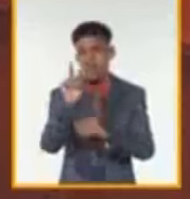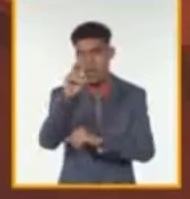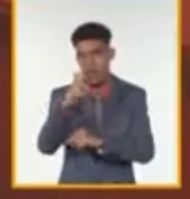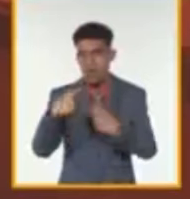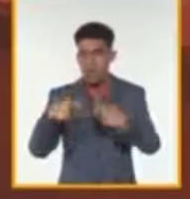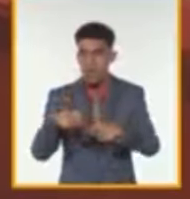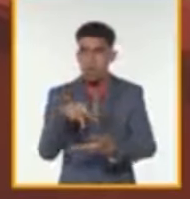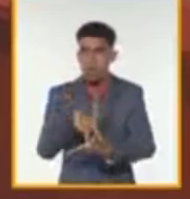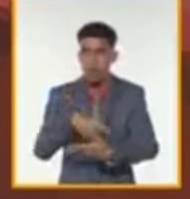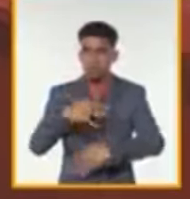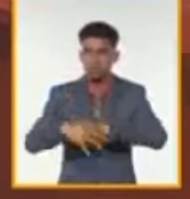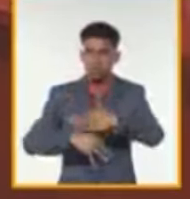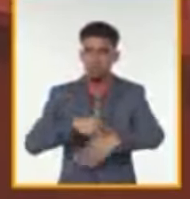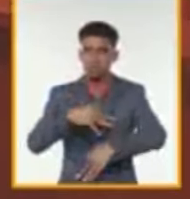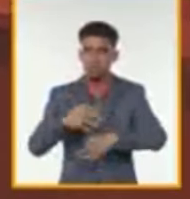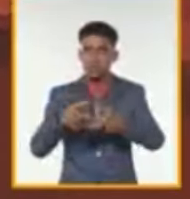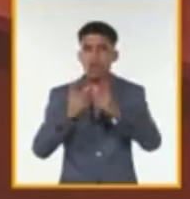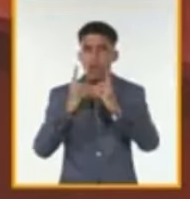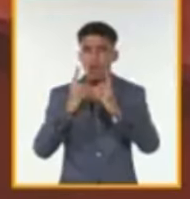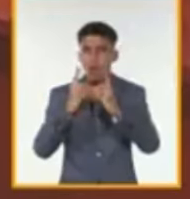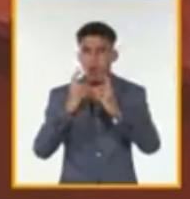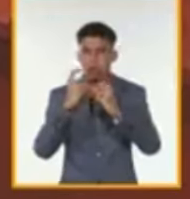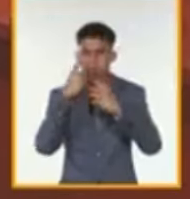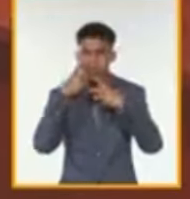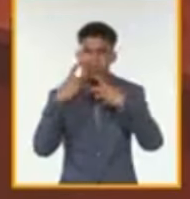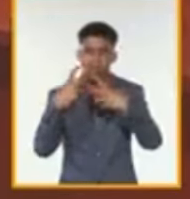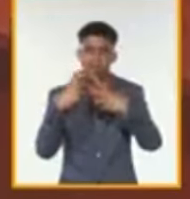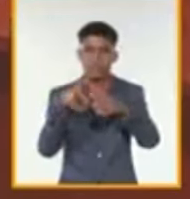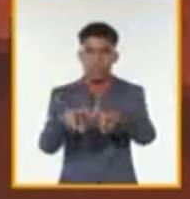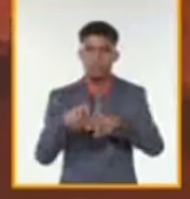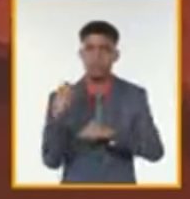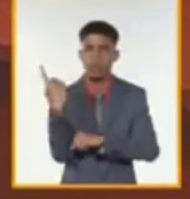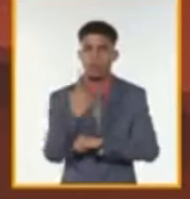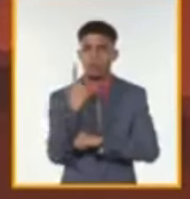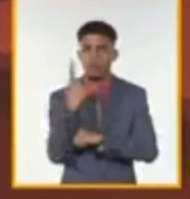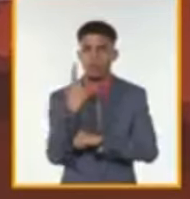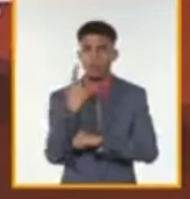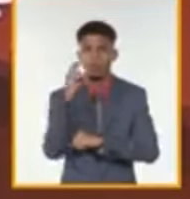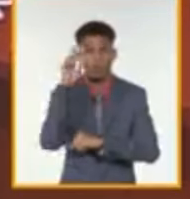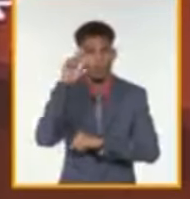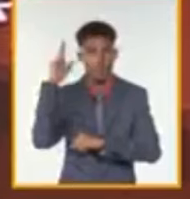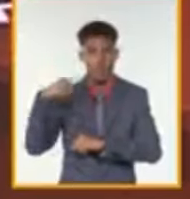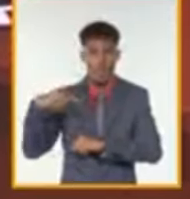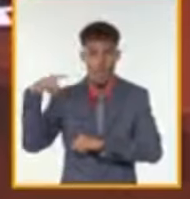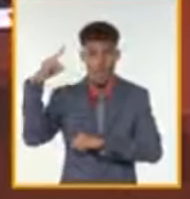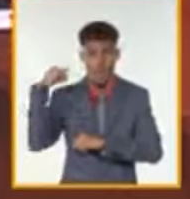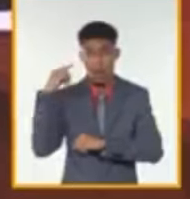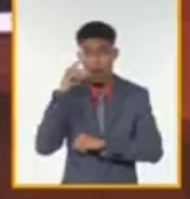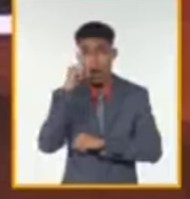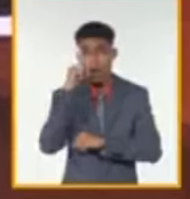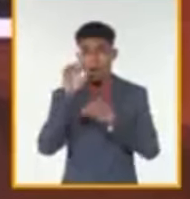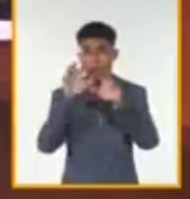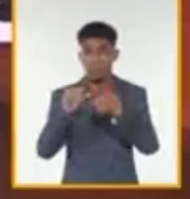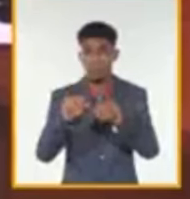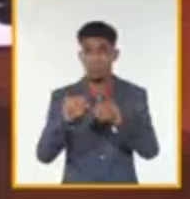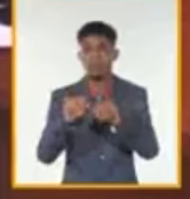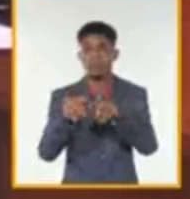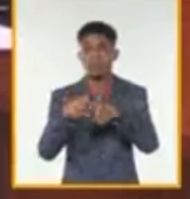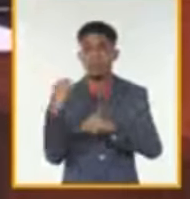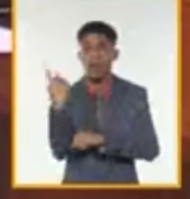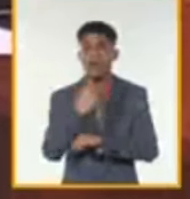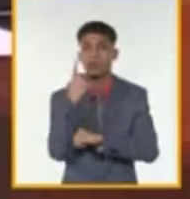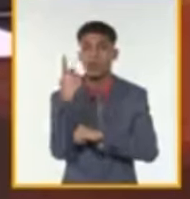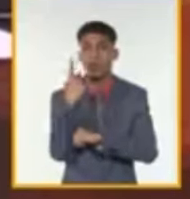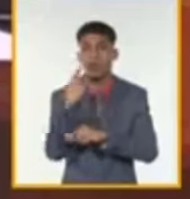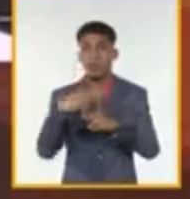nos comentaba ayer en la mesa redonda el compañero Homero Álvarez Acosta quien es el secretario de la asamblea nacional del poder